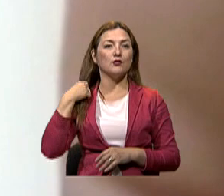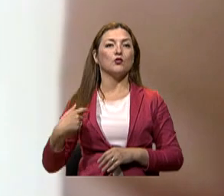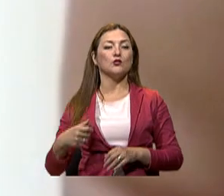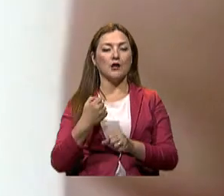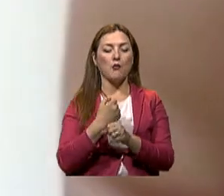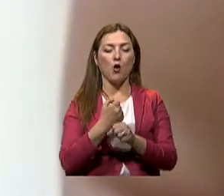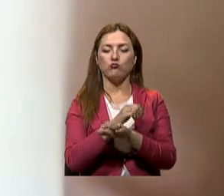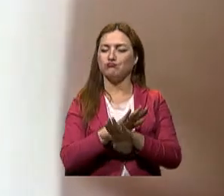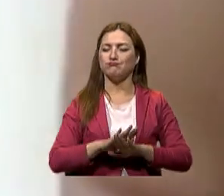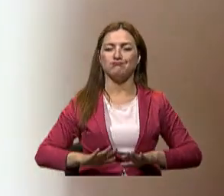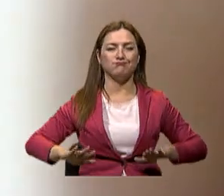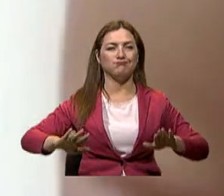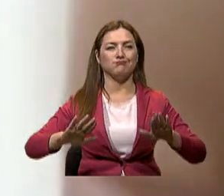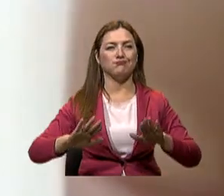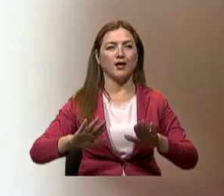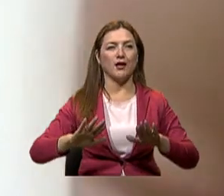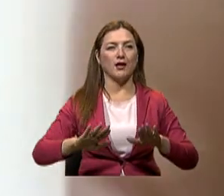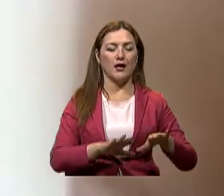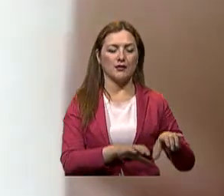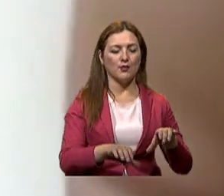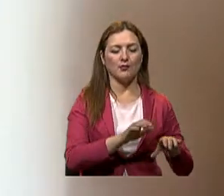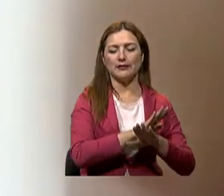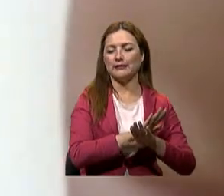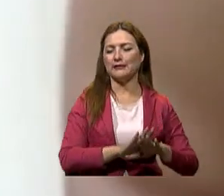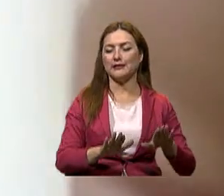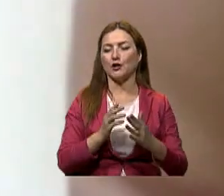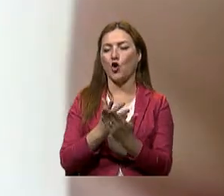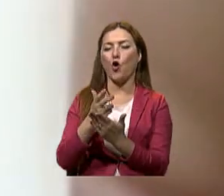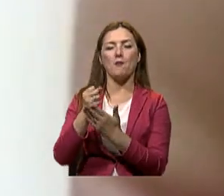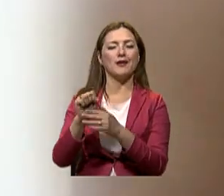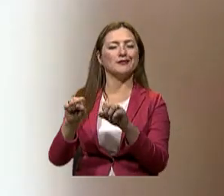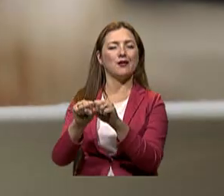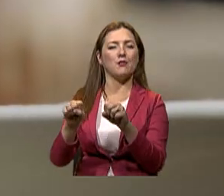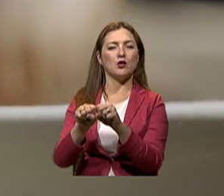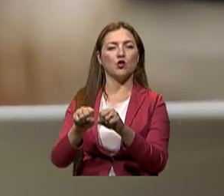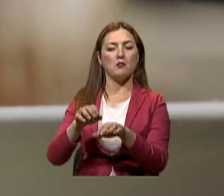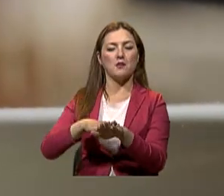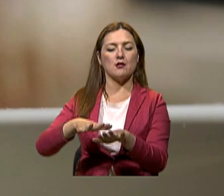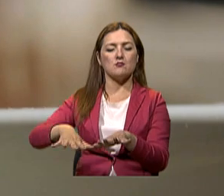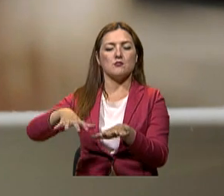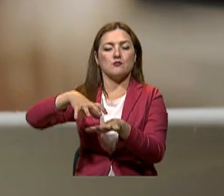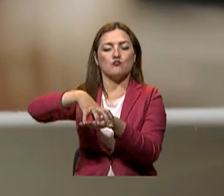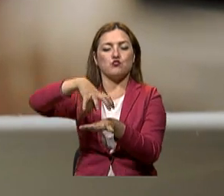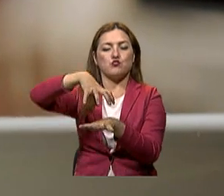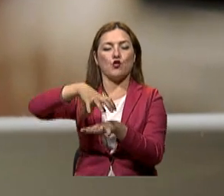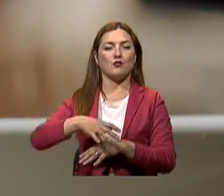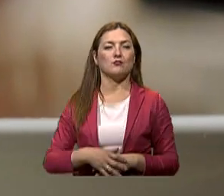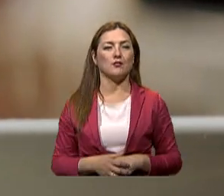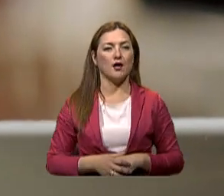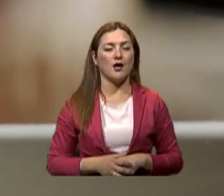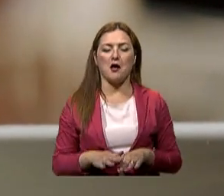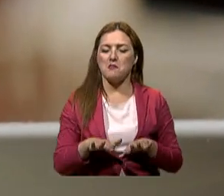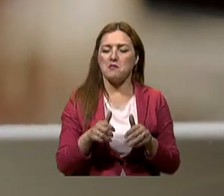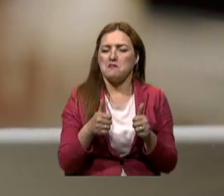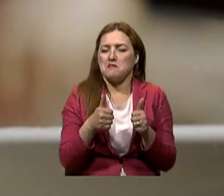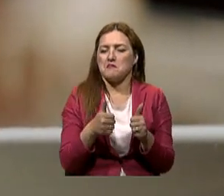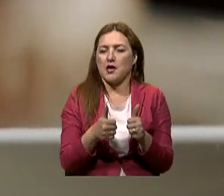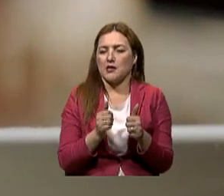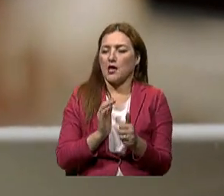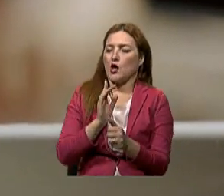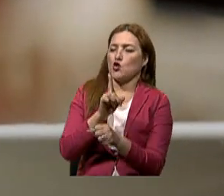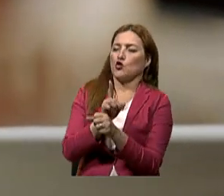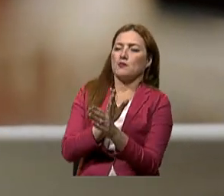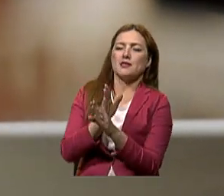jornada de trabajo, lo que haya tenido que hacer, porque ahí es cuando el pie está hinchado. Para mantener siempre sanos tus pies, acude al